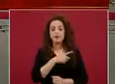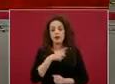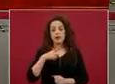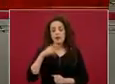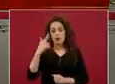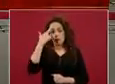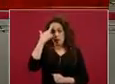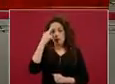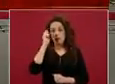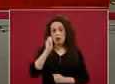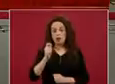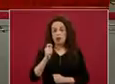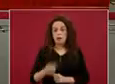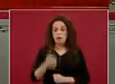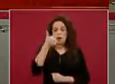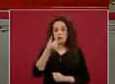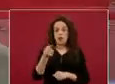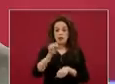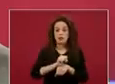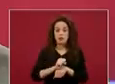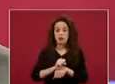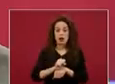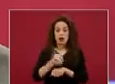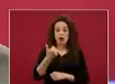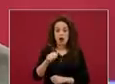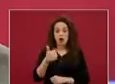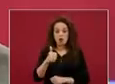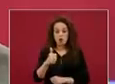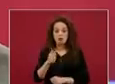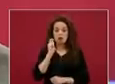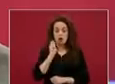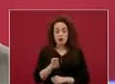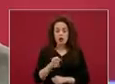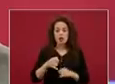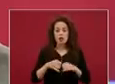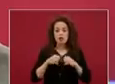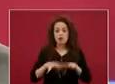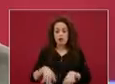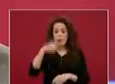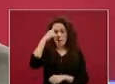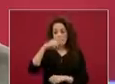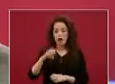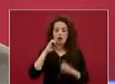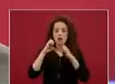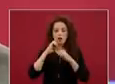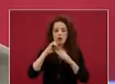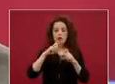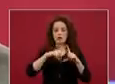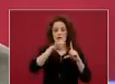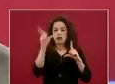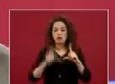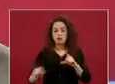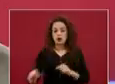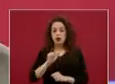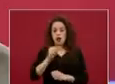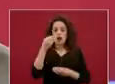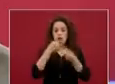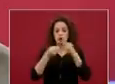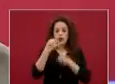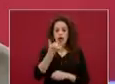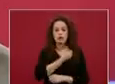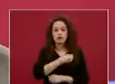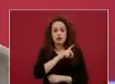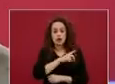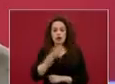en la primera semana de agosto en la recolección de información de la Encuesta Nacional de Salud y Nutrición. Esta es la encuesta que hace el Instituto Nacional de